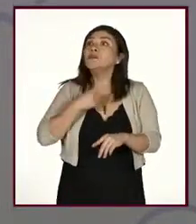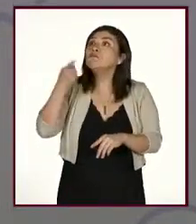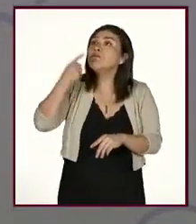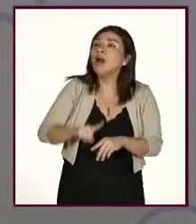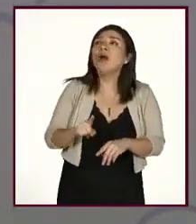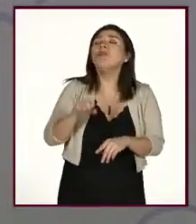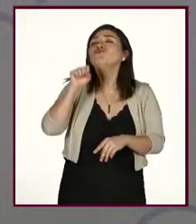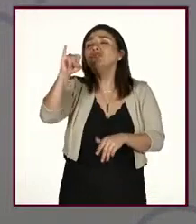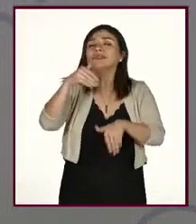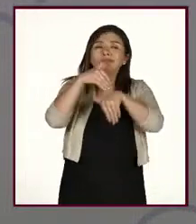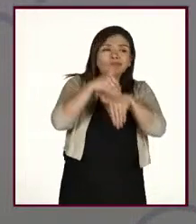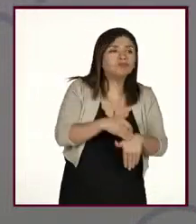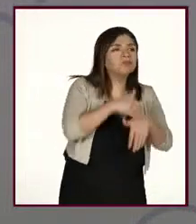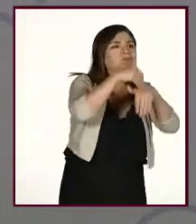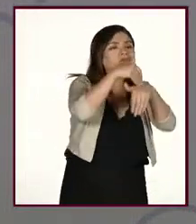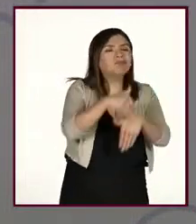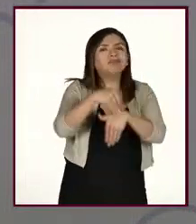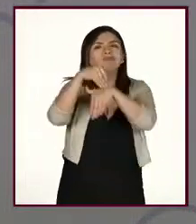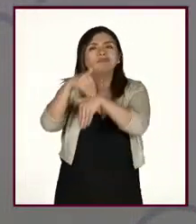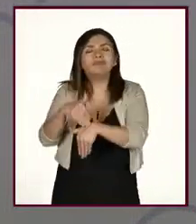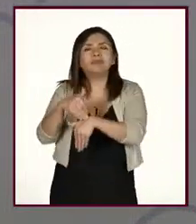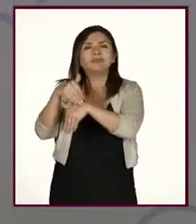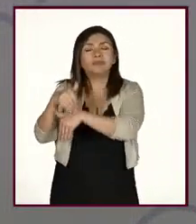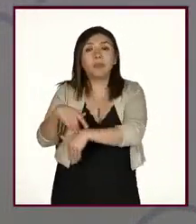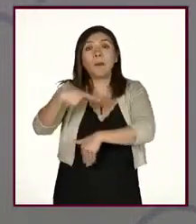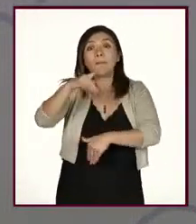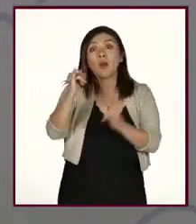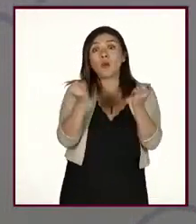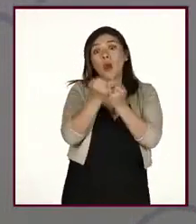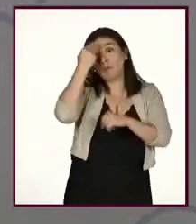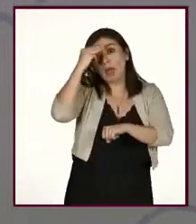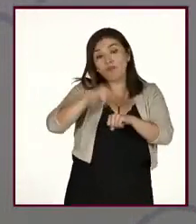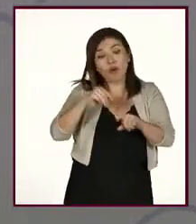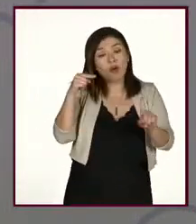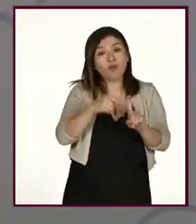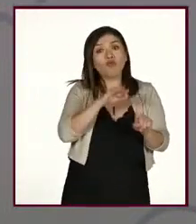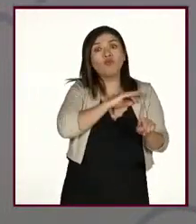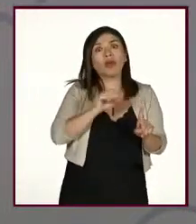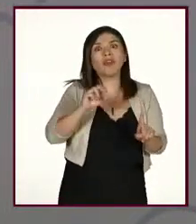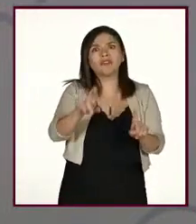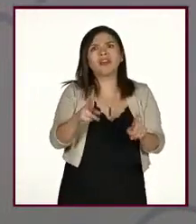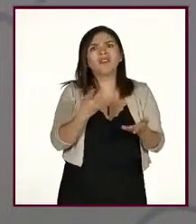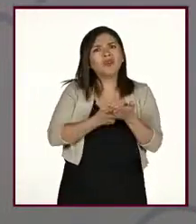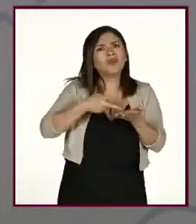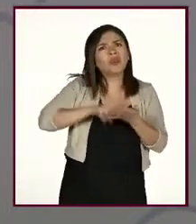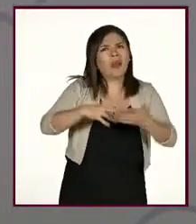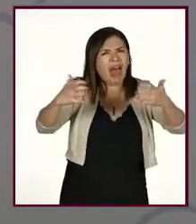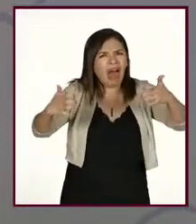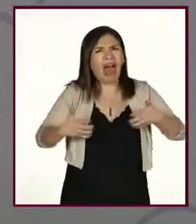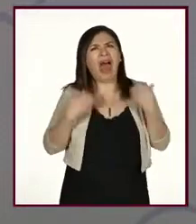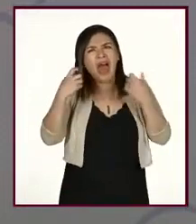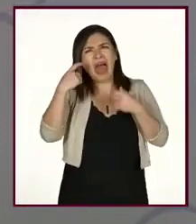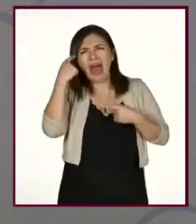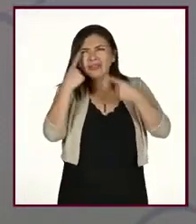de los adultos, pero no olvidar esta parte que estamos viendo, estas rabietas, y que incluso puede haber